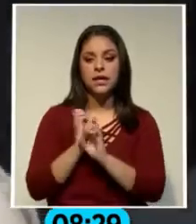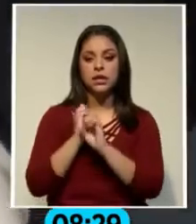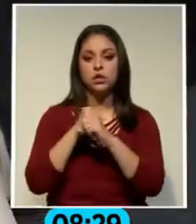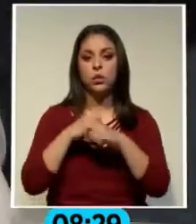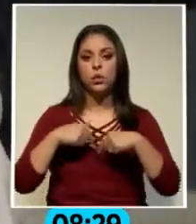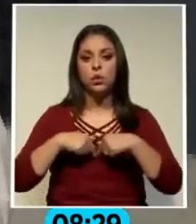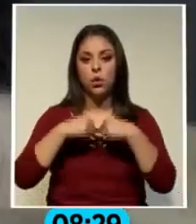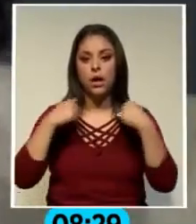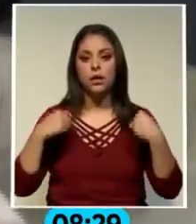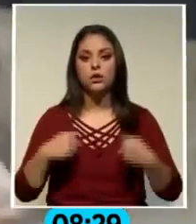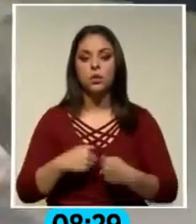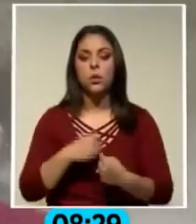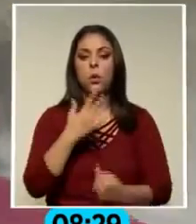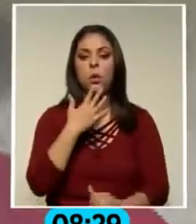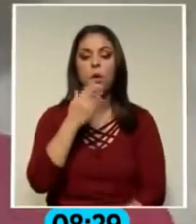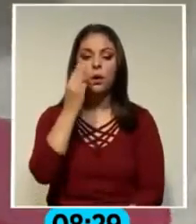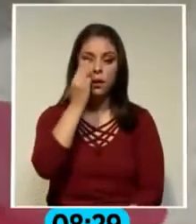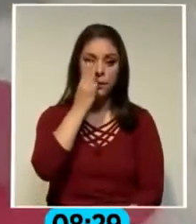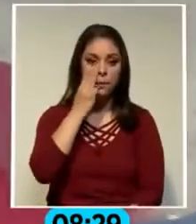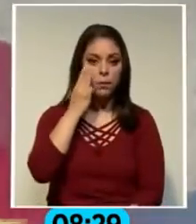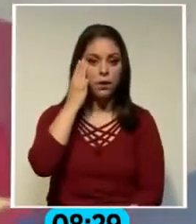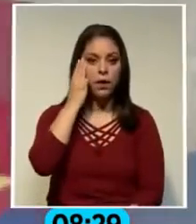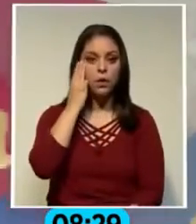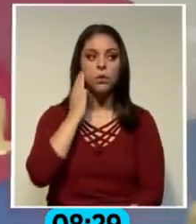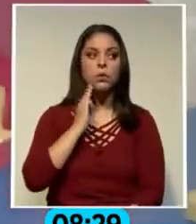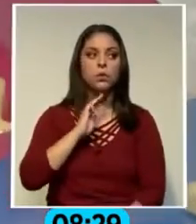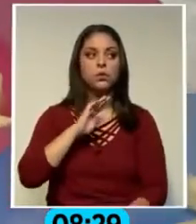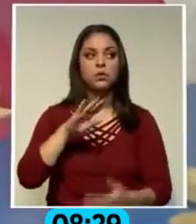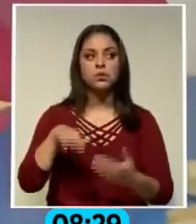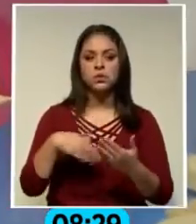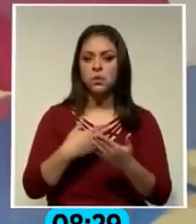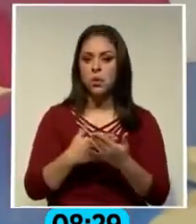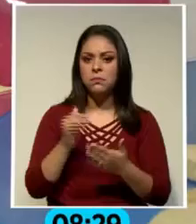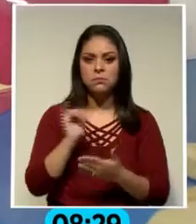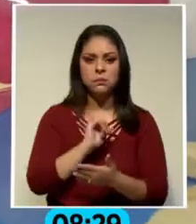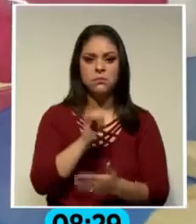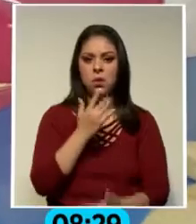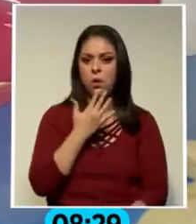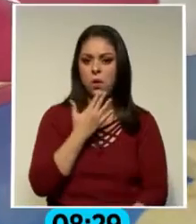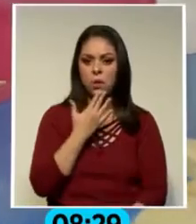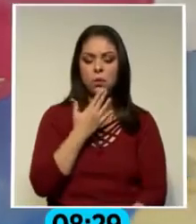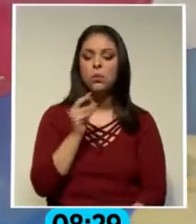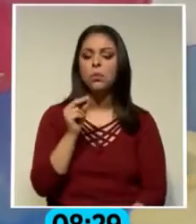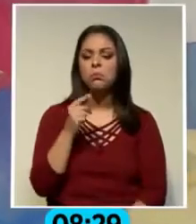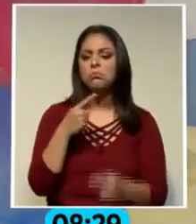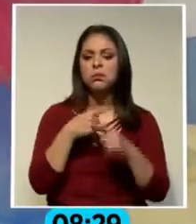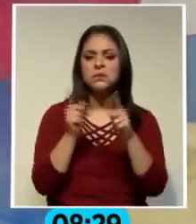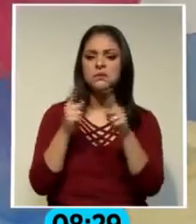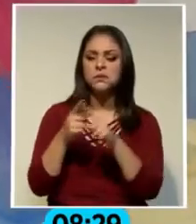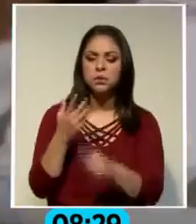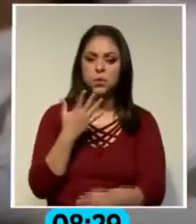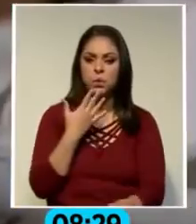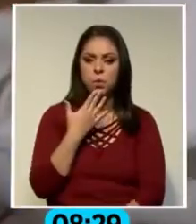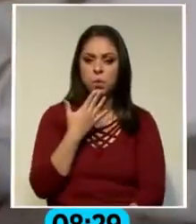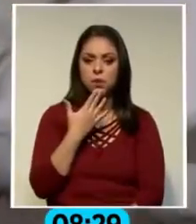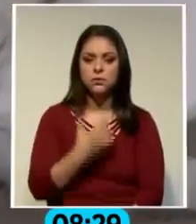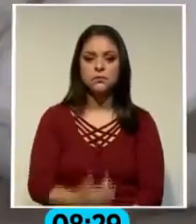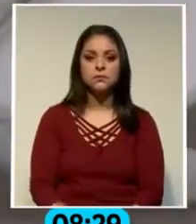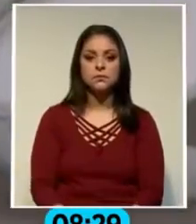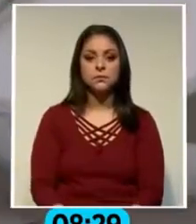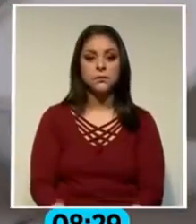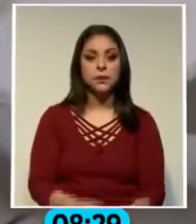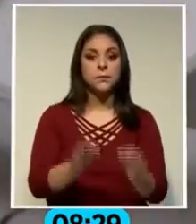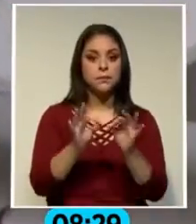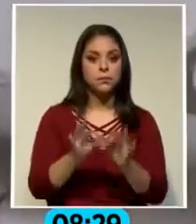morado. Todo el mismo color, niña Ley, ahorita cambiamos. No, cambiamos de color, ahí tenemos más. Voy a poner este aquí. Es muy